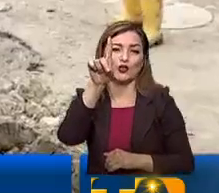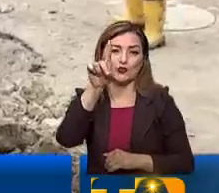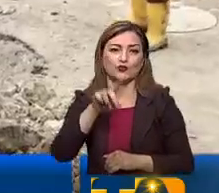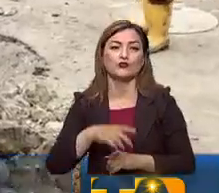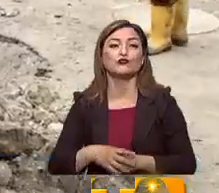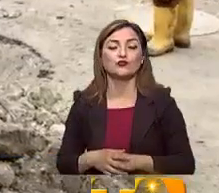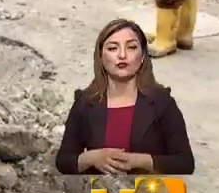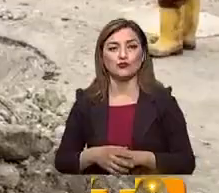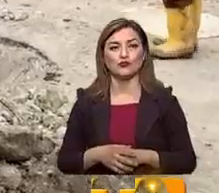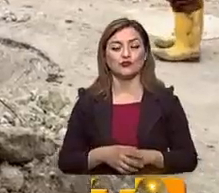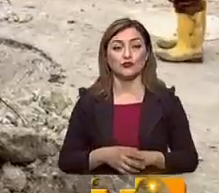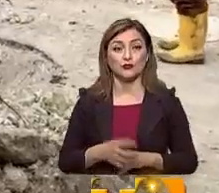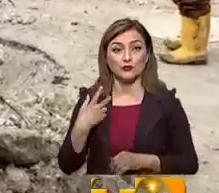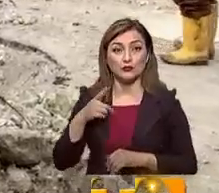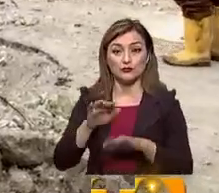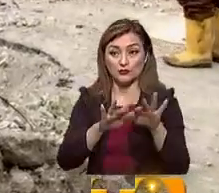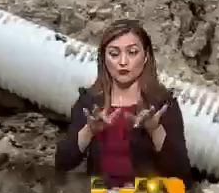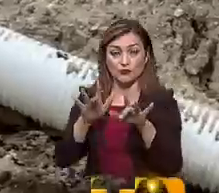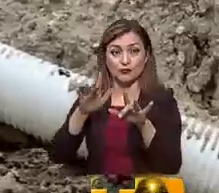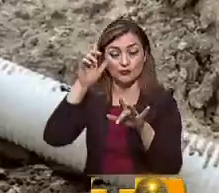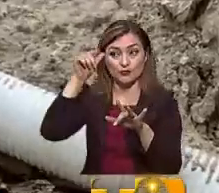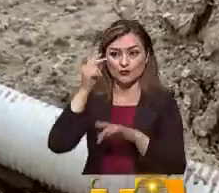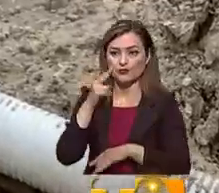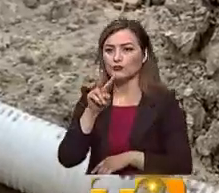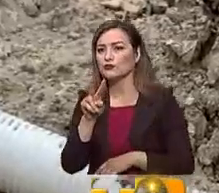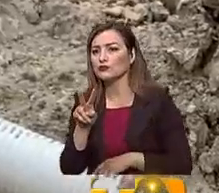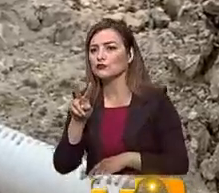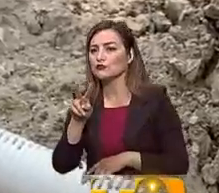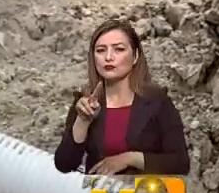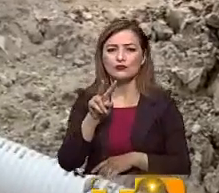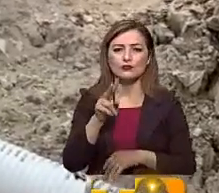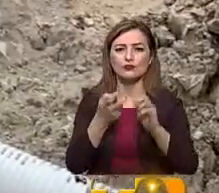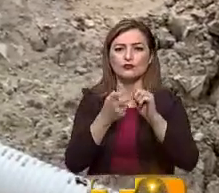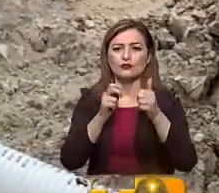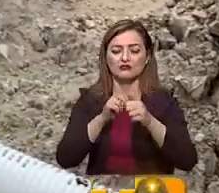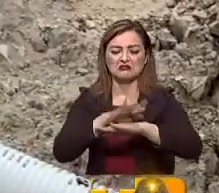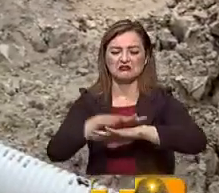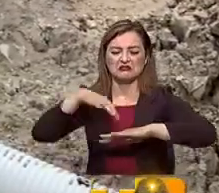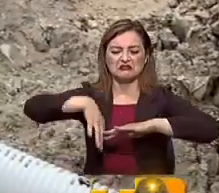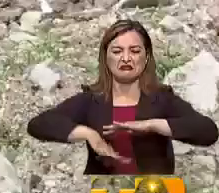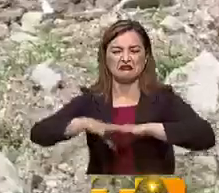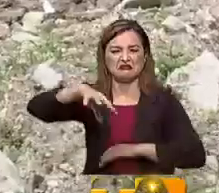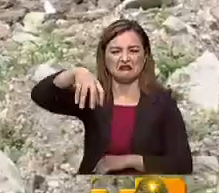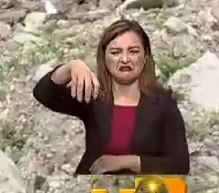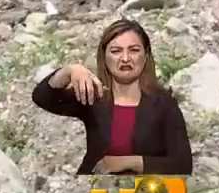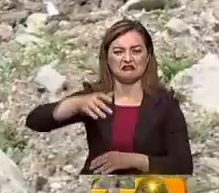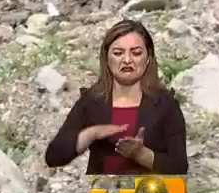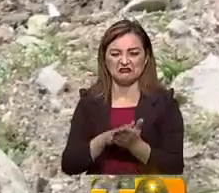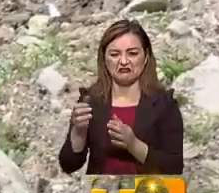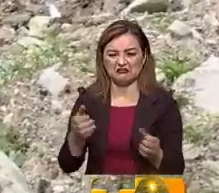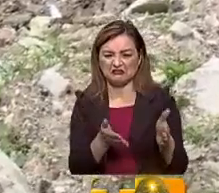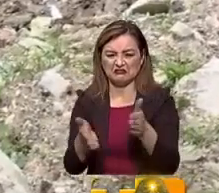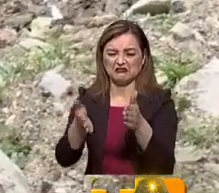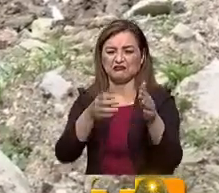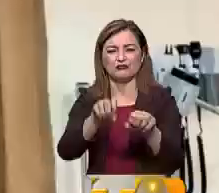en el recorrido realizado por los secretarios de estado se constató los problemas con el alcantarillado agua potable con una vialidad el